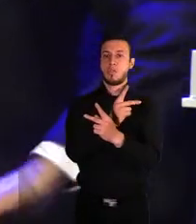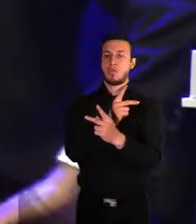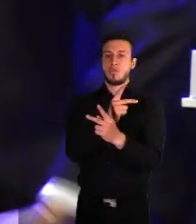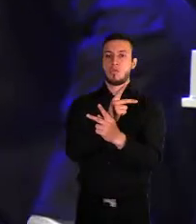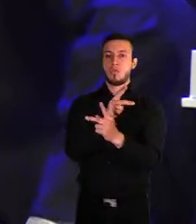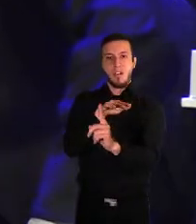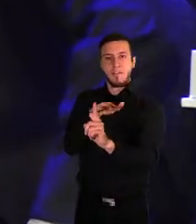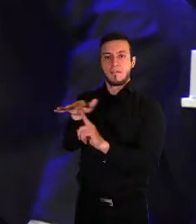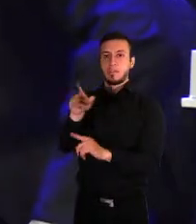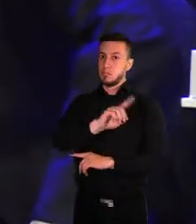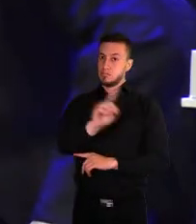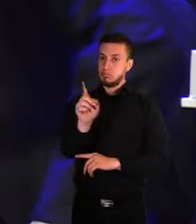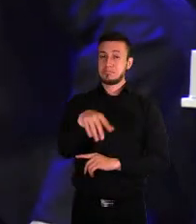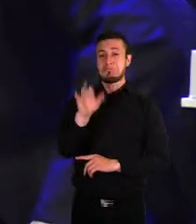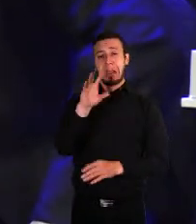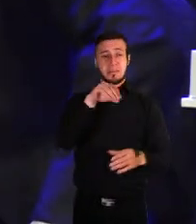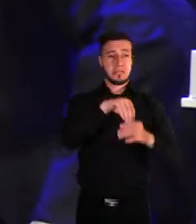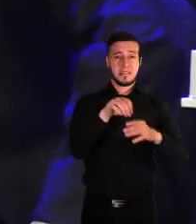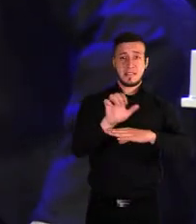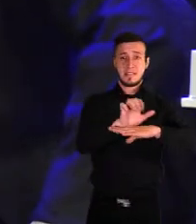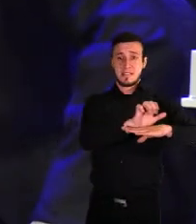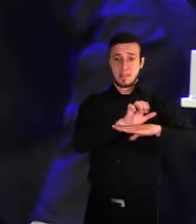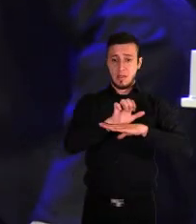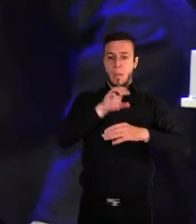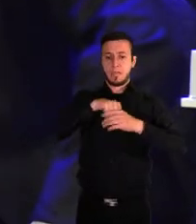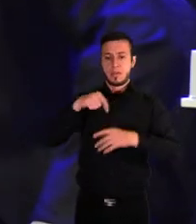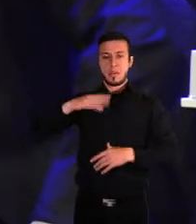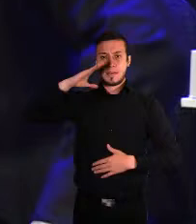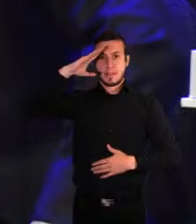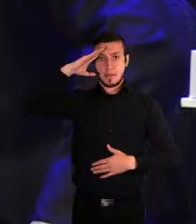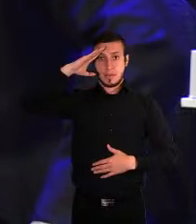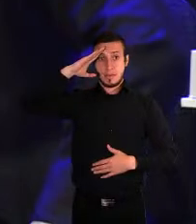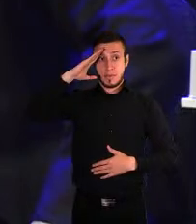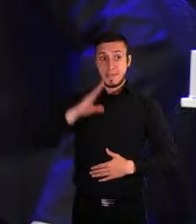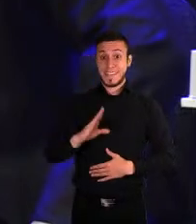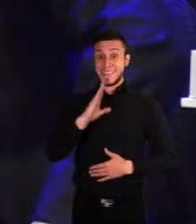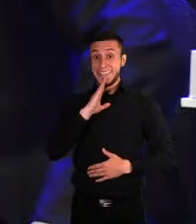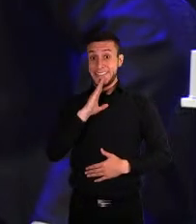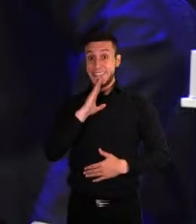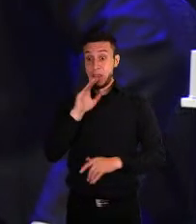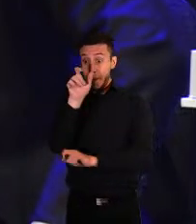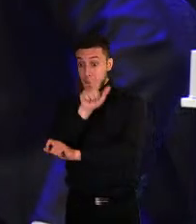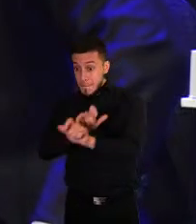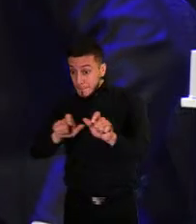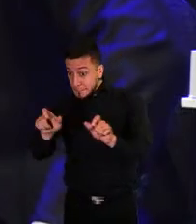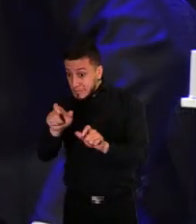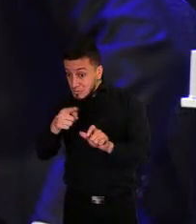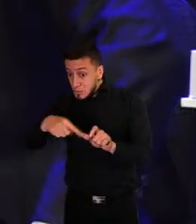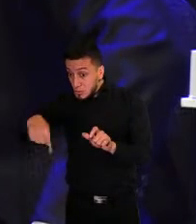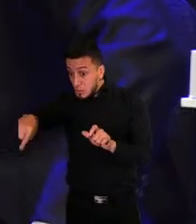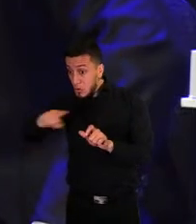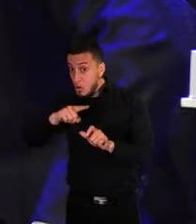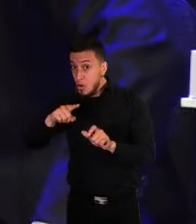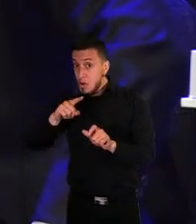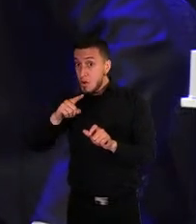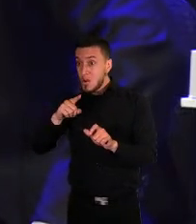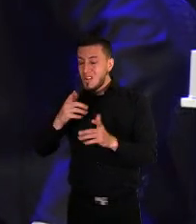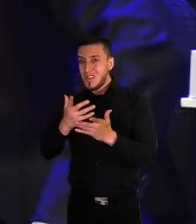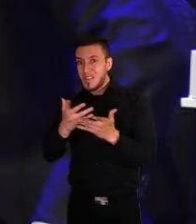dentro de una entidad que representa el estado quien haya cometido y quien cometa un delito